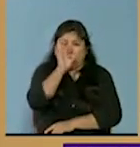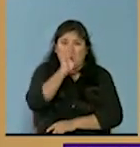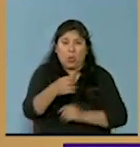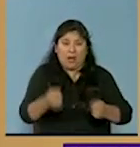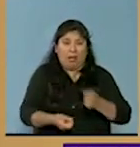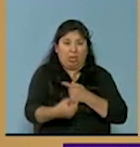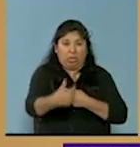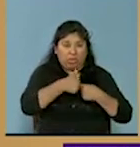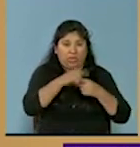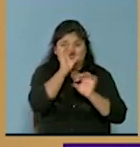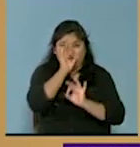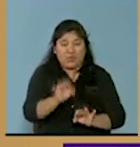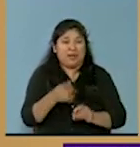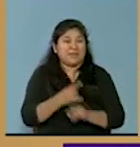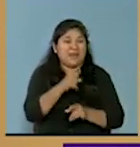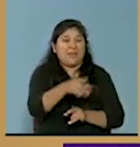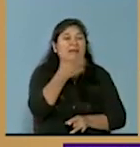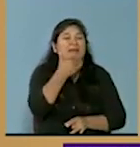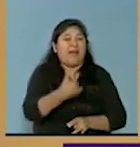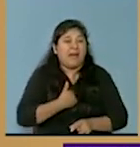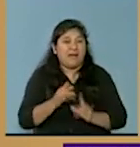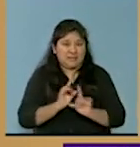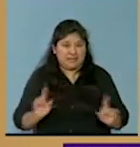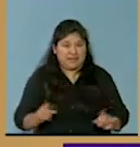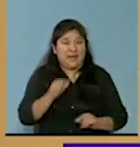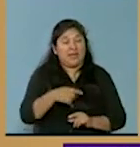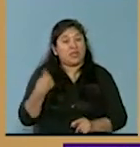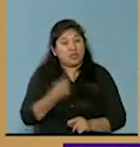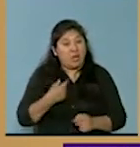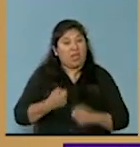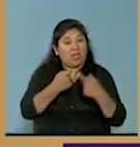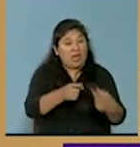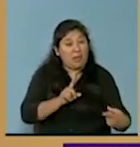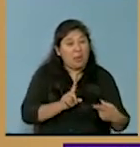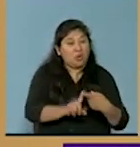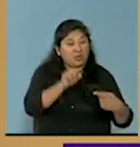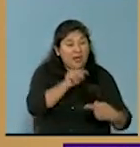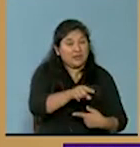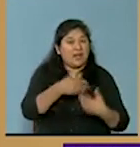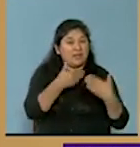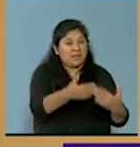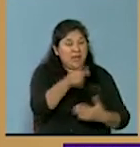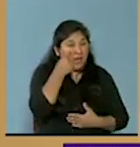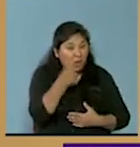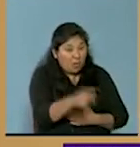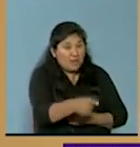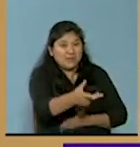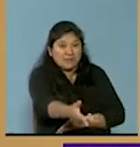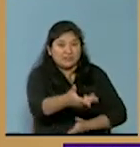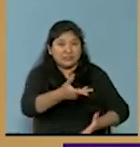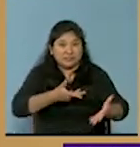es cuando cuando haces es el vínculo es cuando realmente te das cuenta del empatía y de que el otro es uno como uno mismo